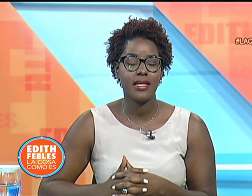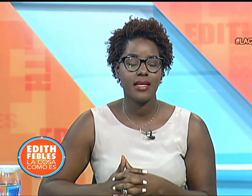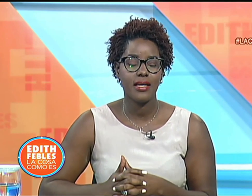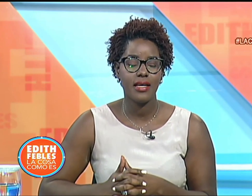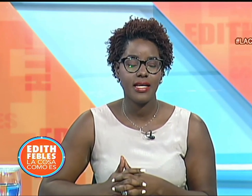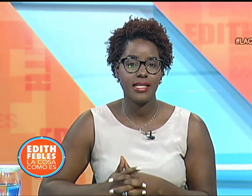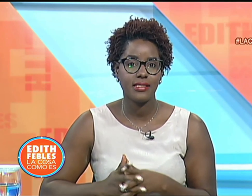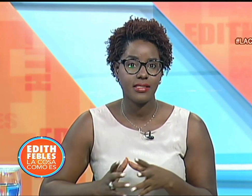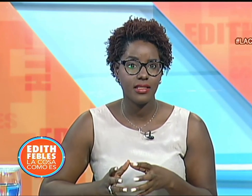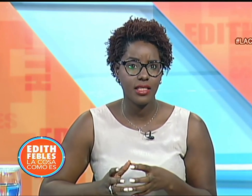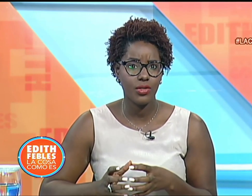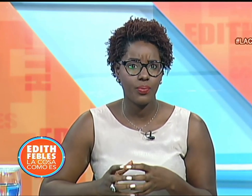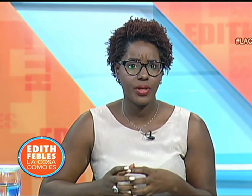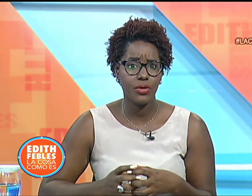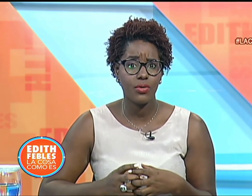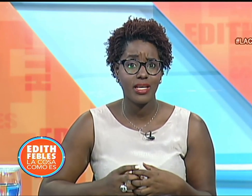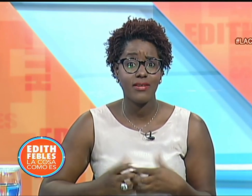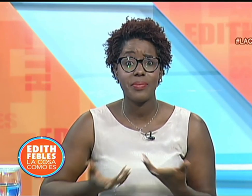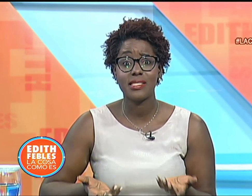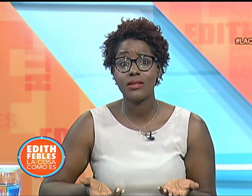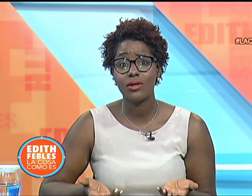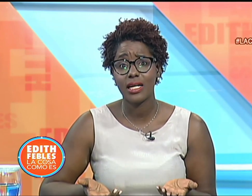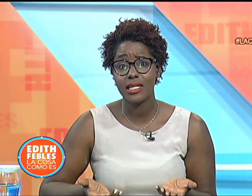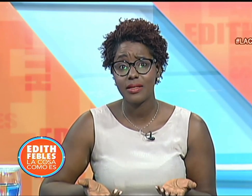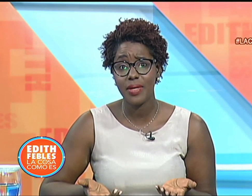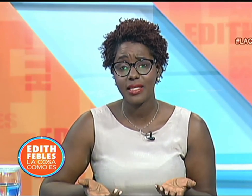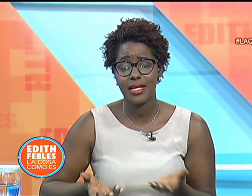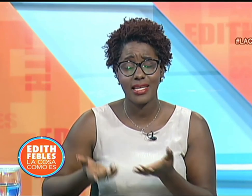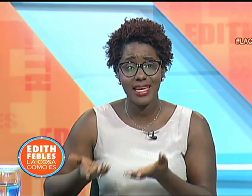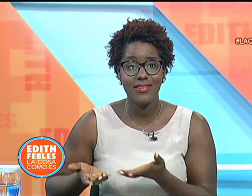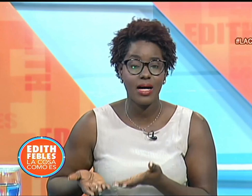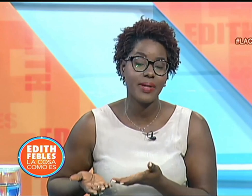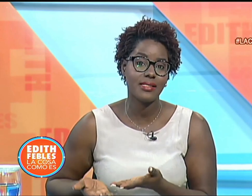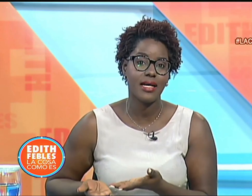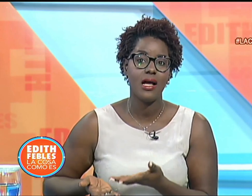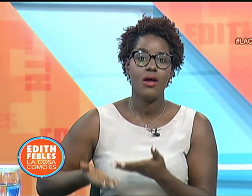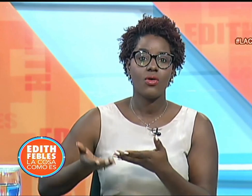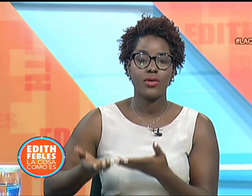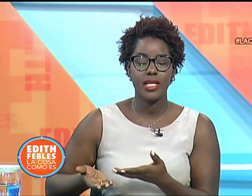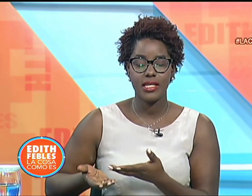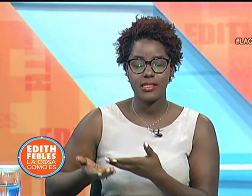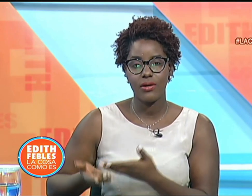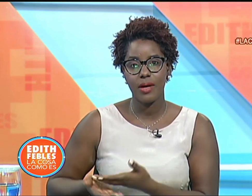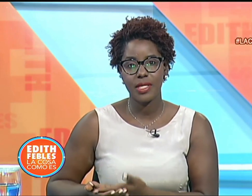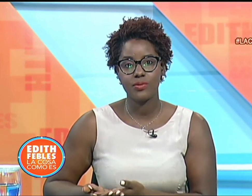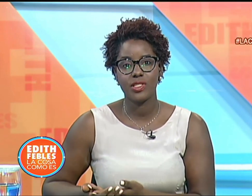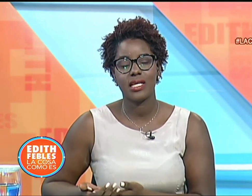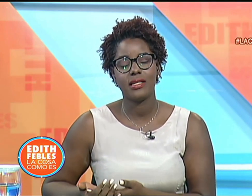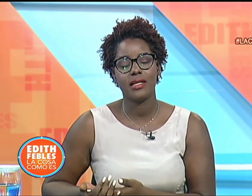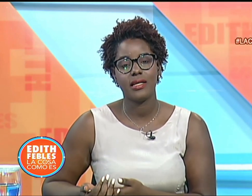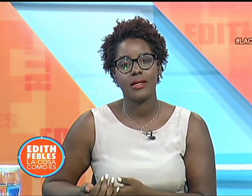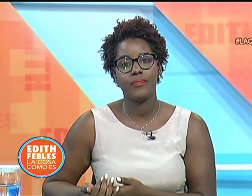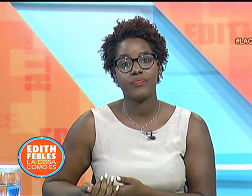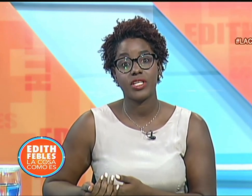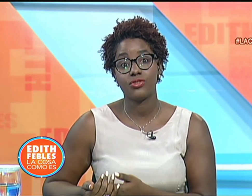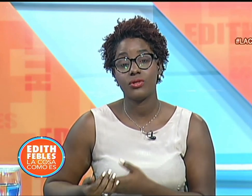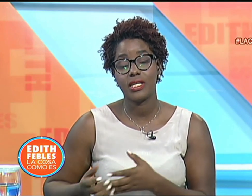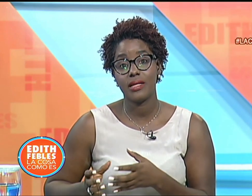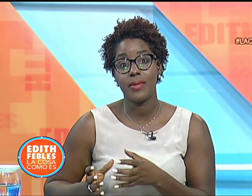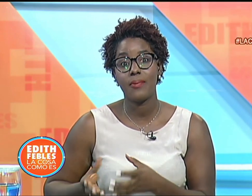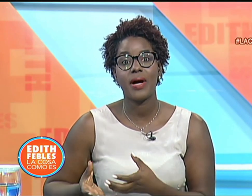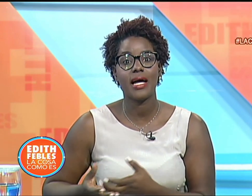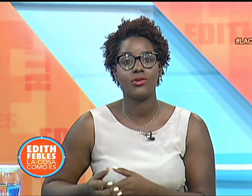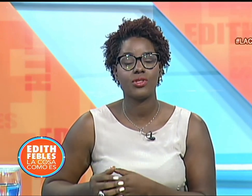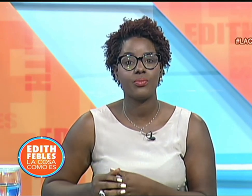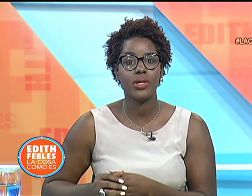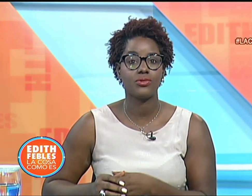manejarse en ese sentido, pero qué va a pasar con la clase media, qué va a pasar con quienes ahora mismo están, que son quienes